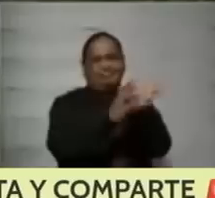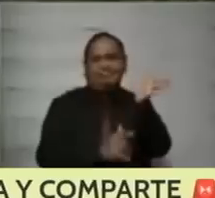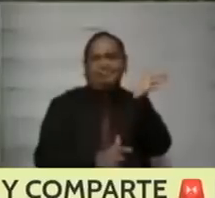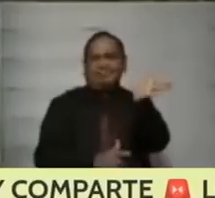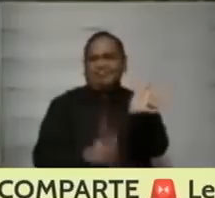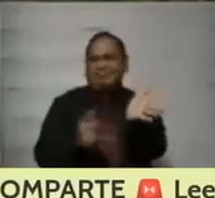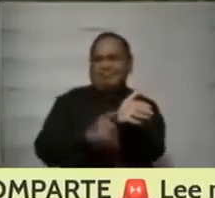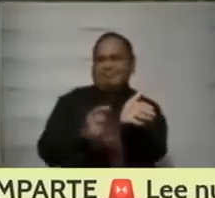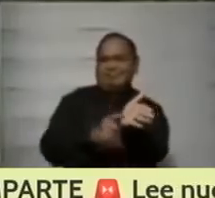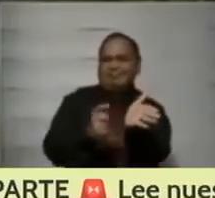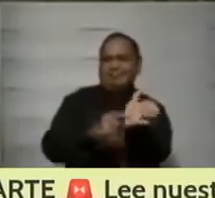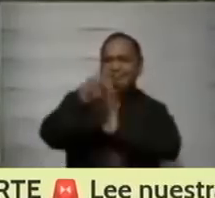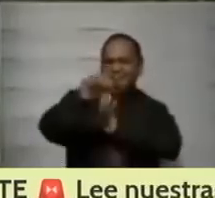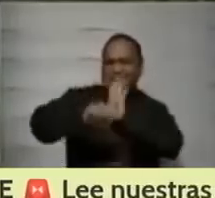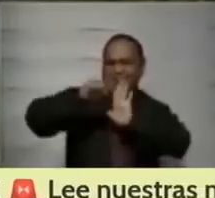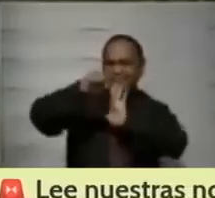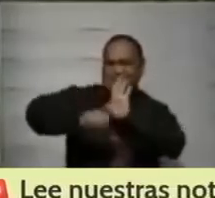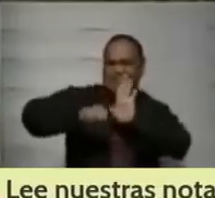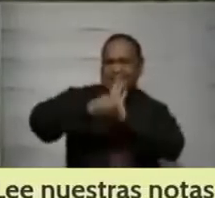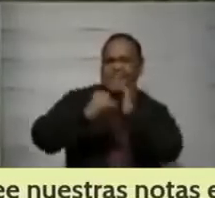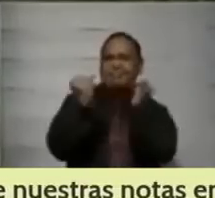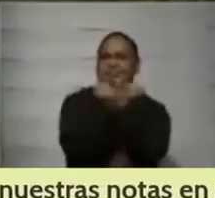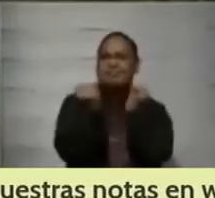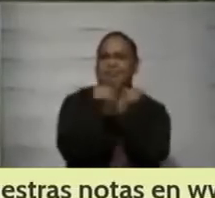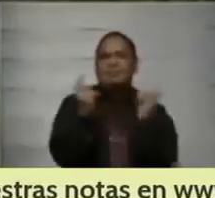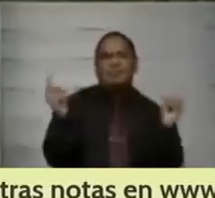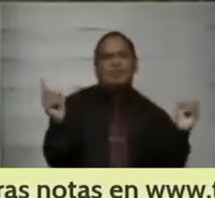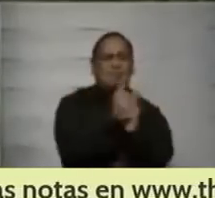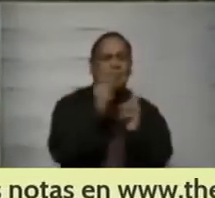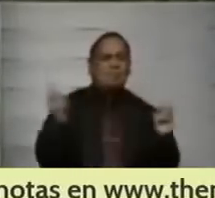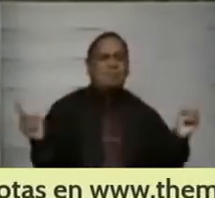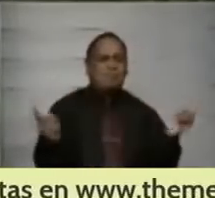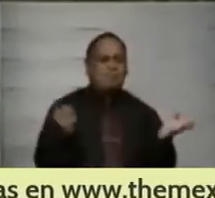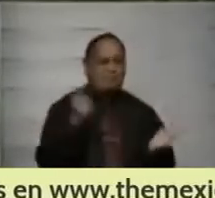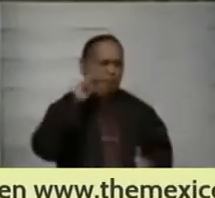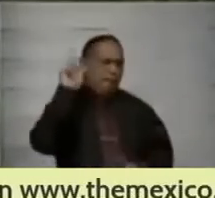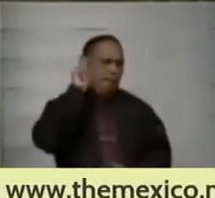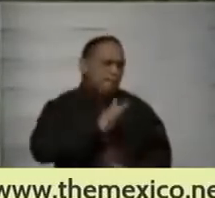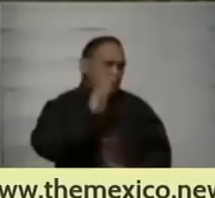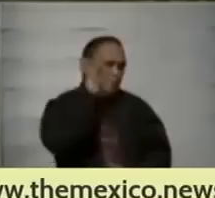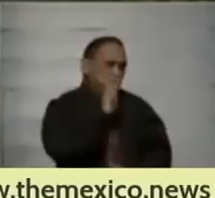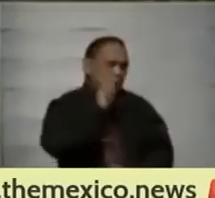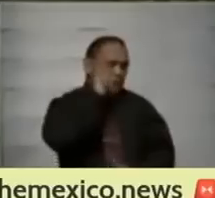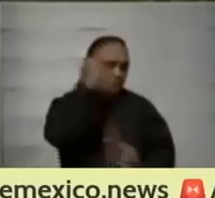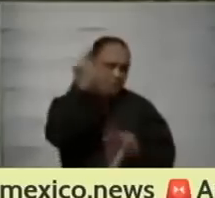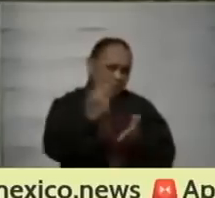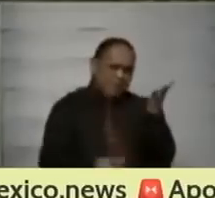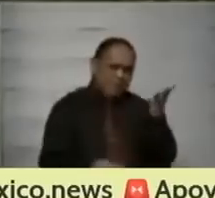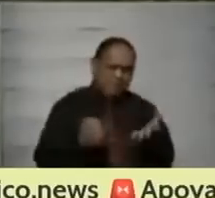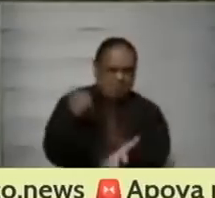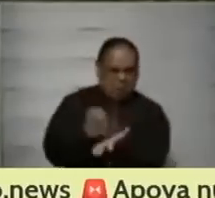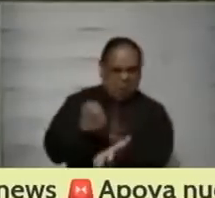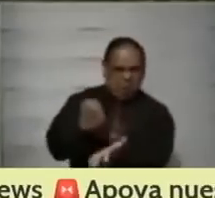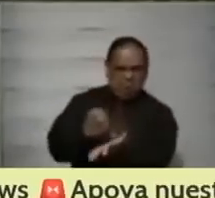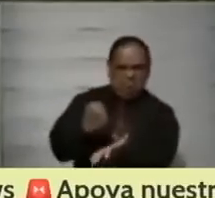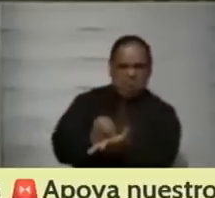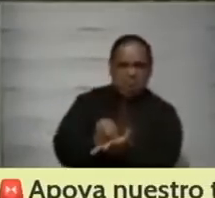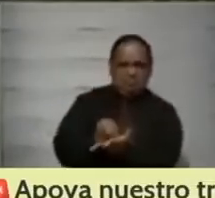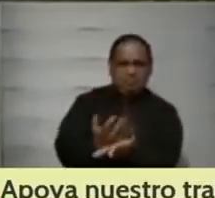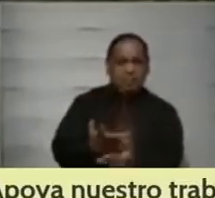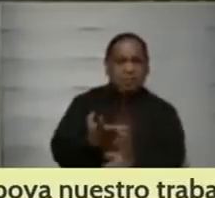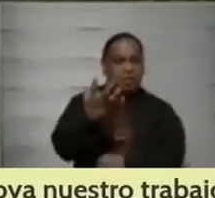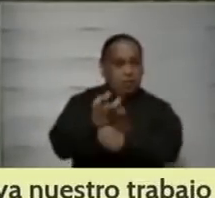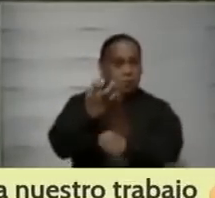se da a conocer este material, pues empiezan a circular una serie de evidencias en donde se comprueba que lo obligaban incluso a venir al cuarto